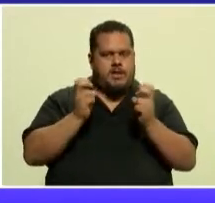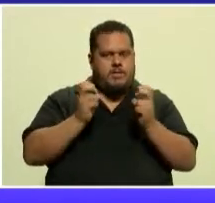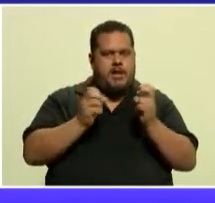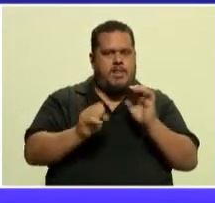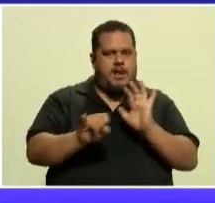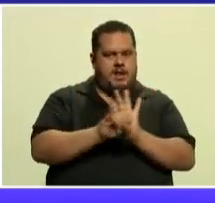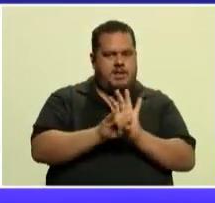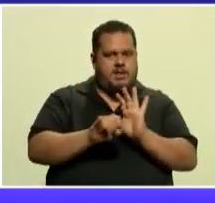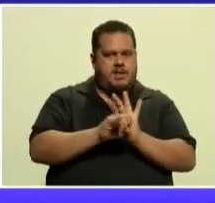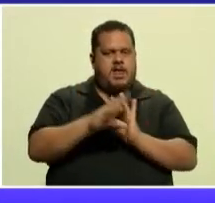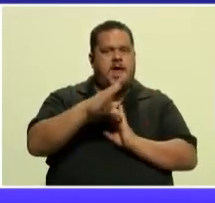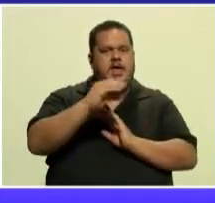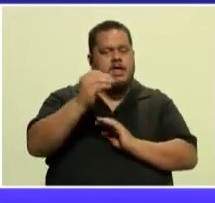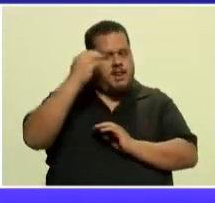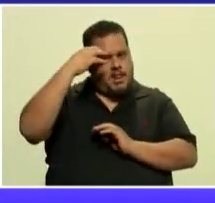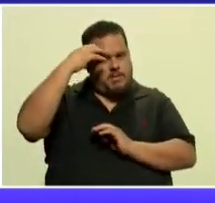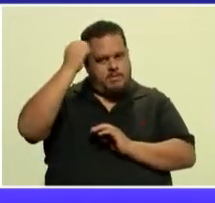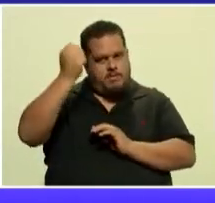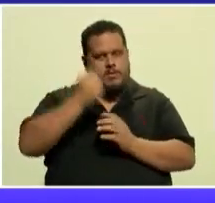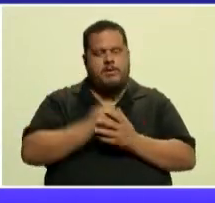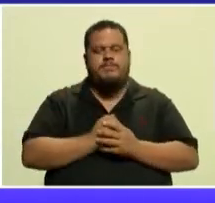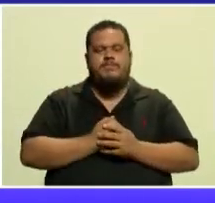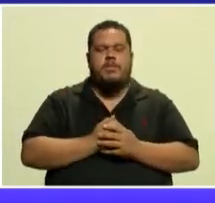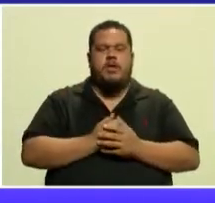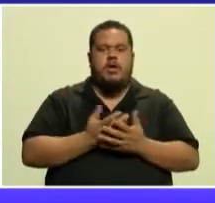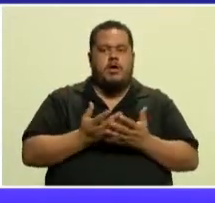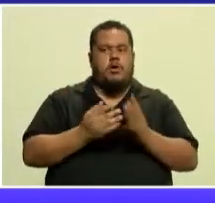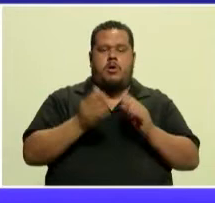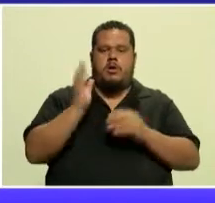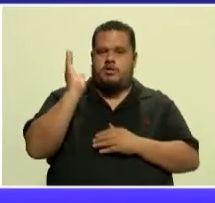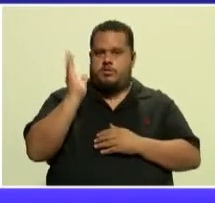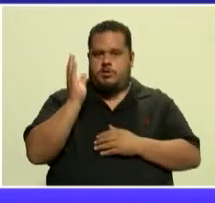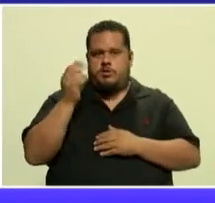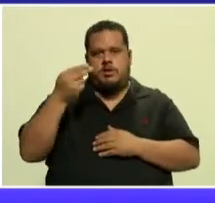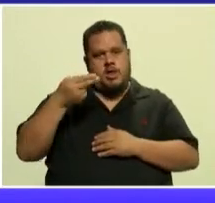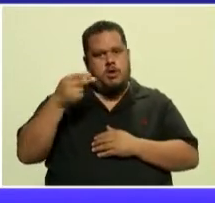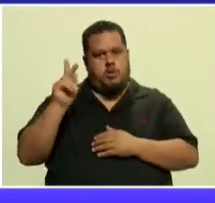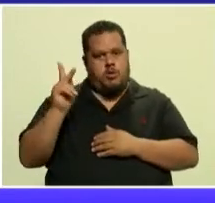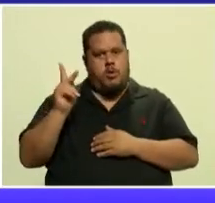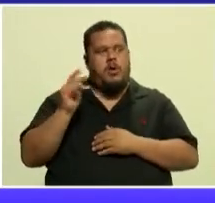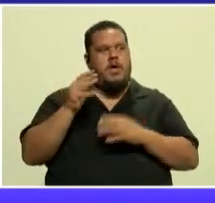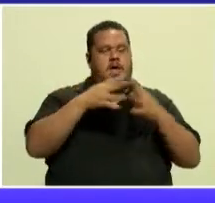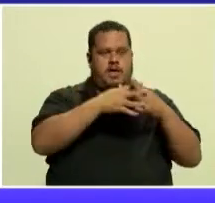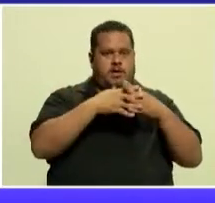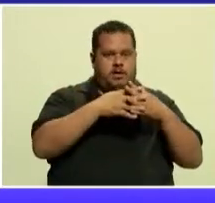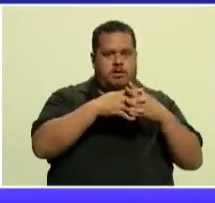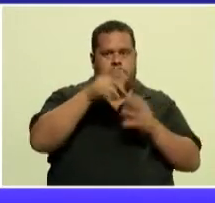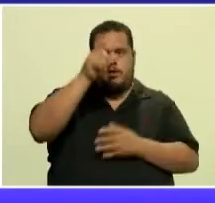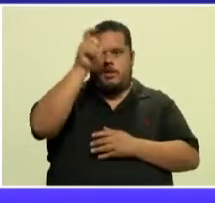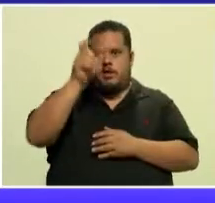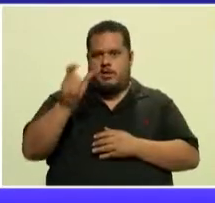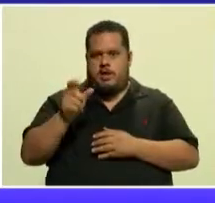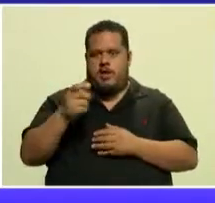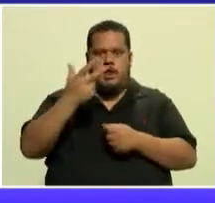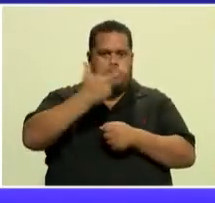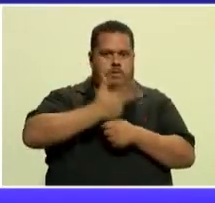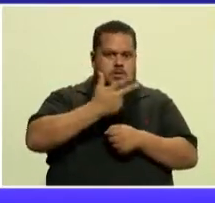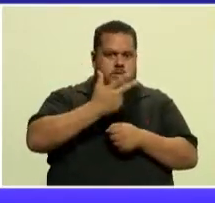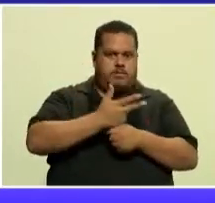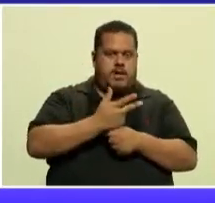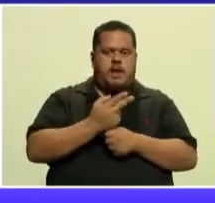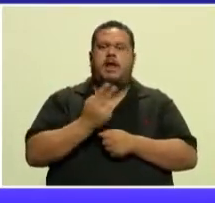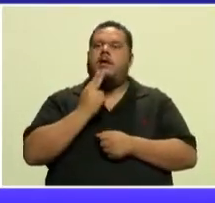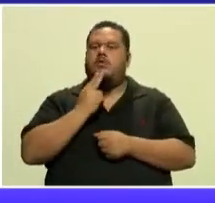memoria, con exposiciones y performances en Hong Kong, en Estados Unidos, en Italia, en Guatemala, en Honduras y en